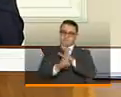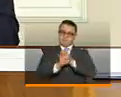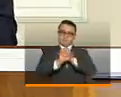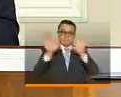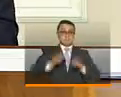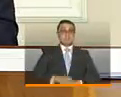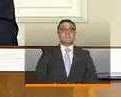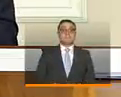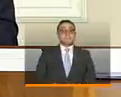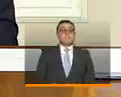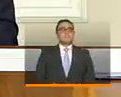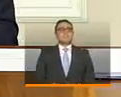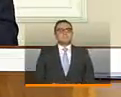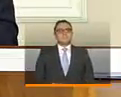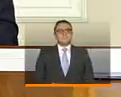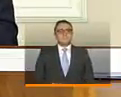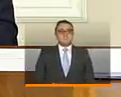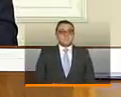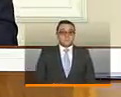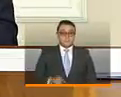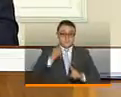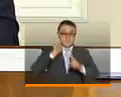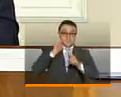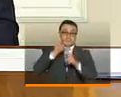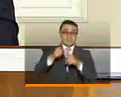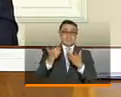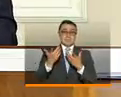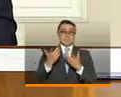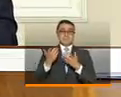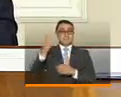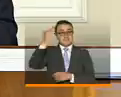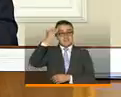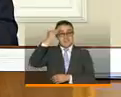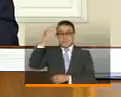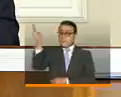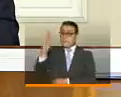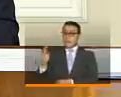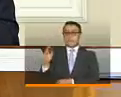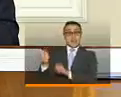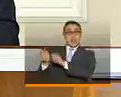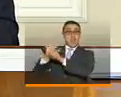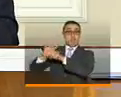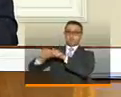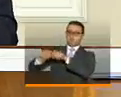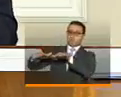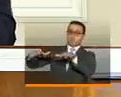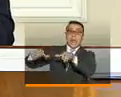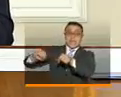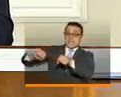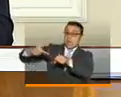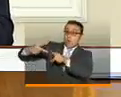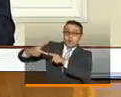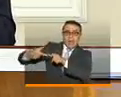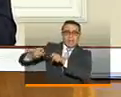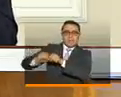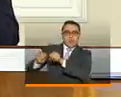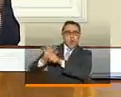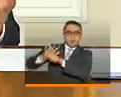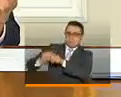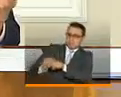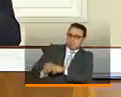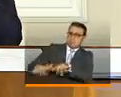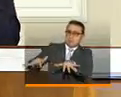El análisis que se ha hecho sobre el linaje de lo que se conoce como la cepa brasilera. Se han identificado algunos casos, pero muchas personas piensan que será